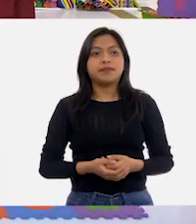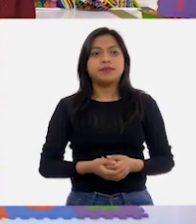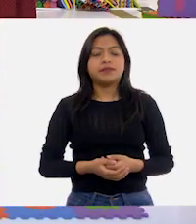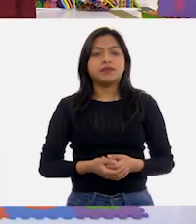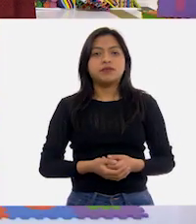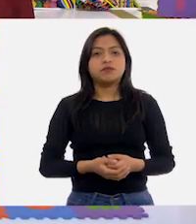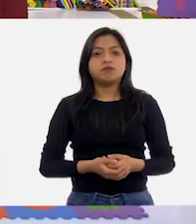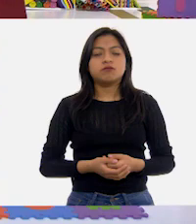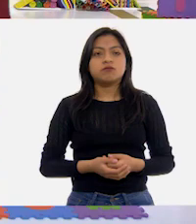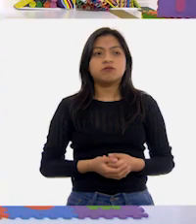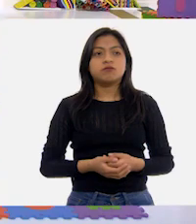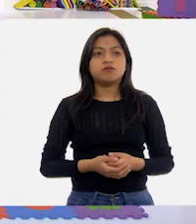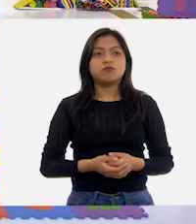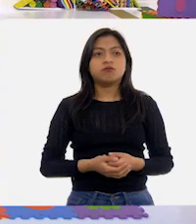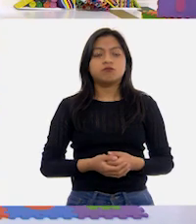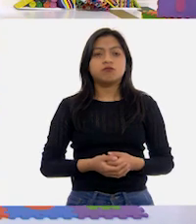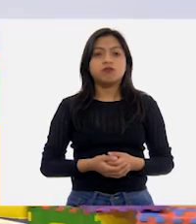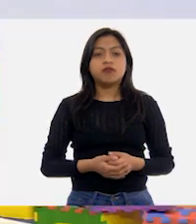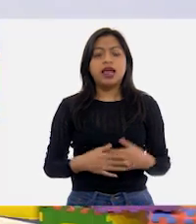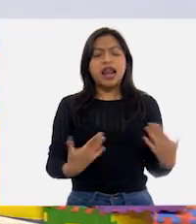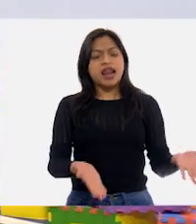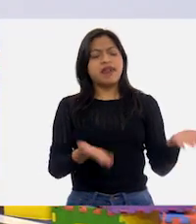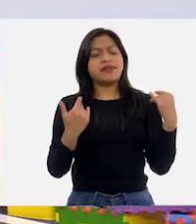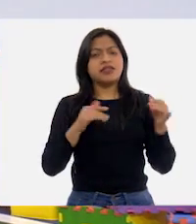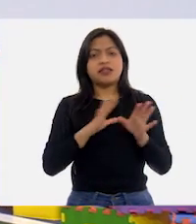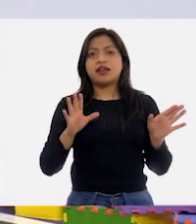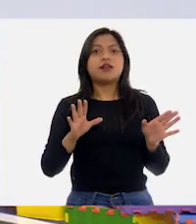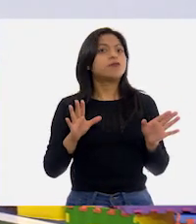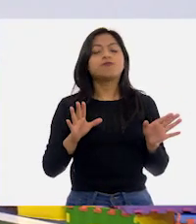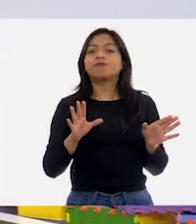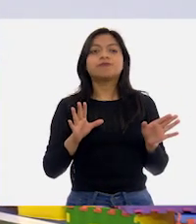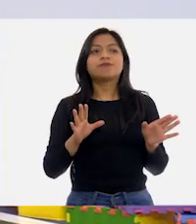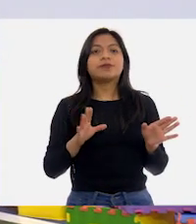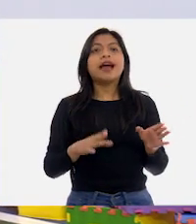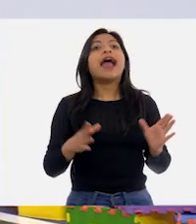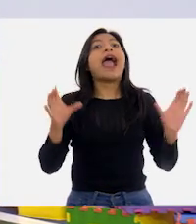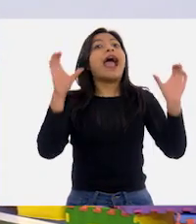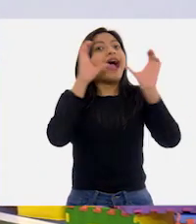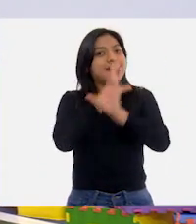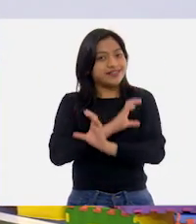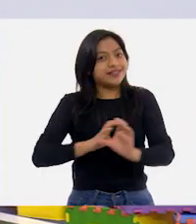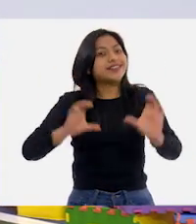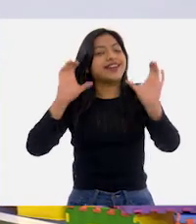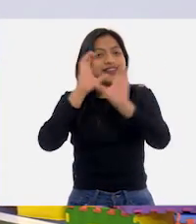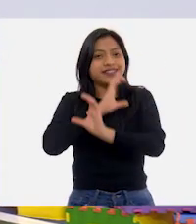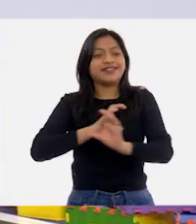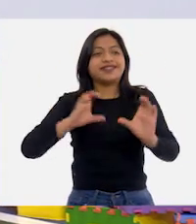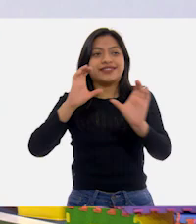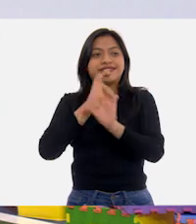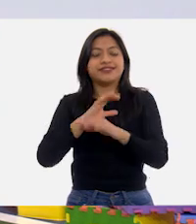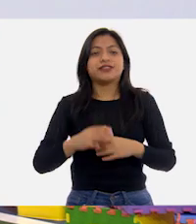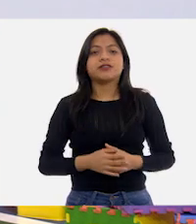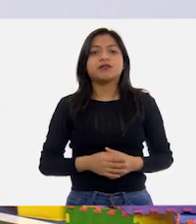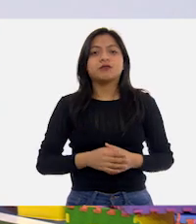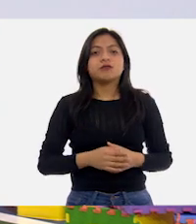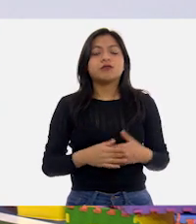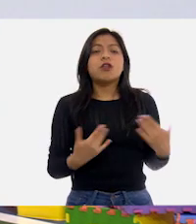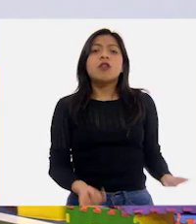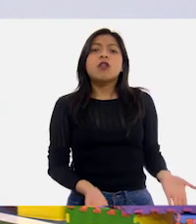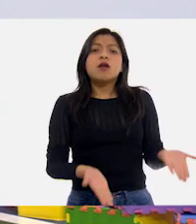Pero en lugar de decírtela así como está, te la tendría que decir cantada. Sí. Entonces te tendría que